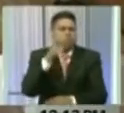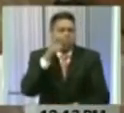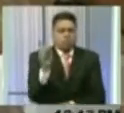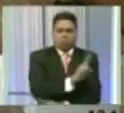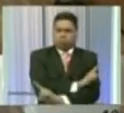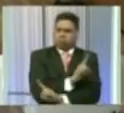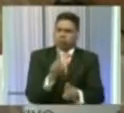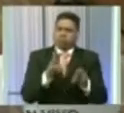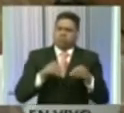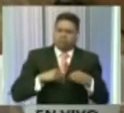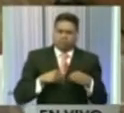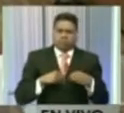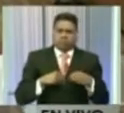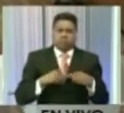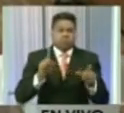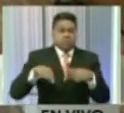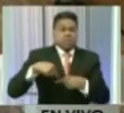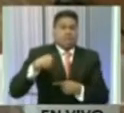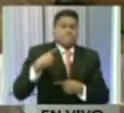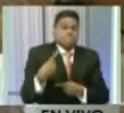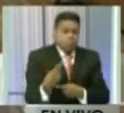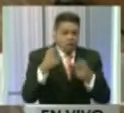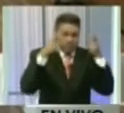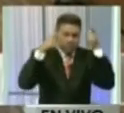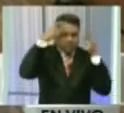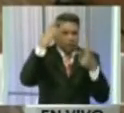Y fue cuando Chávez